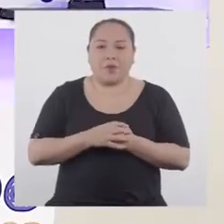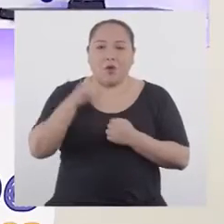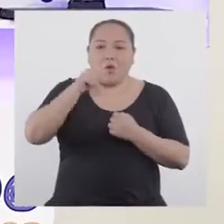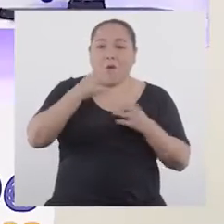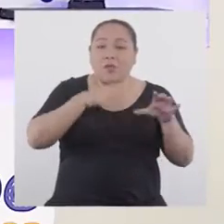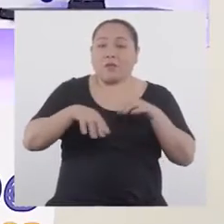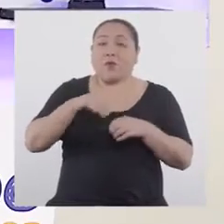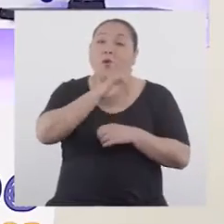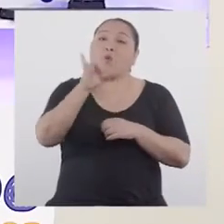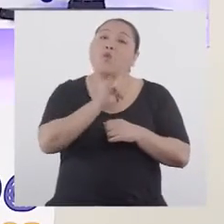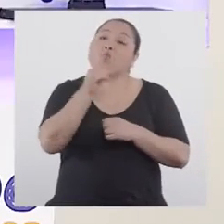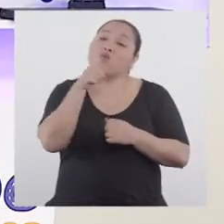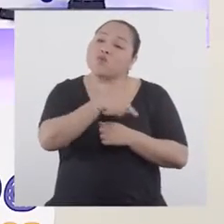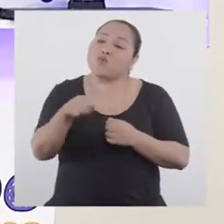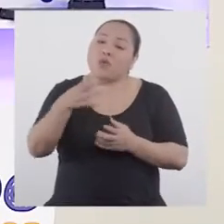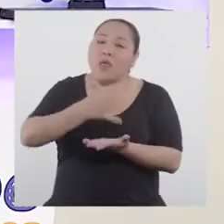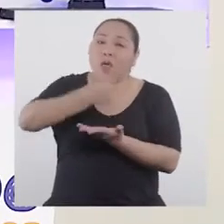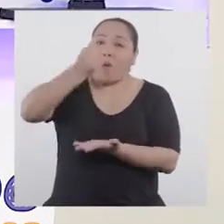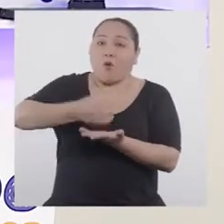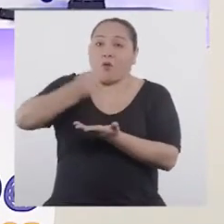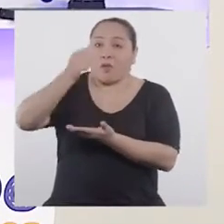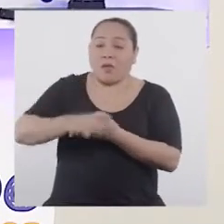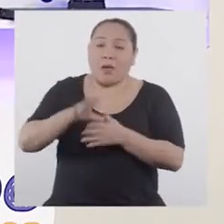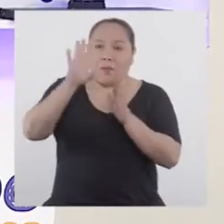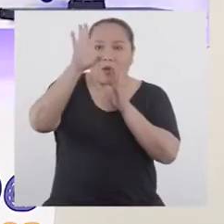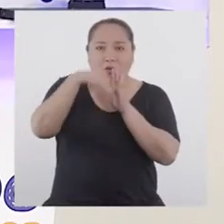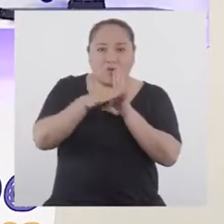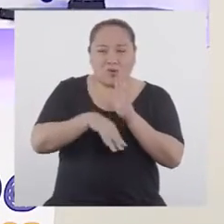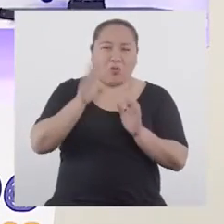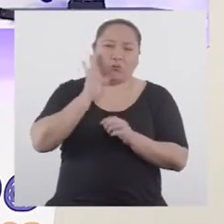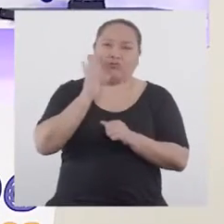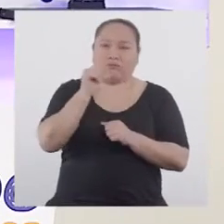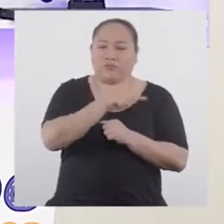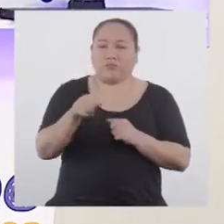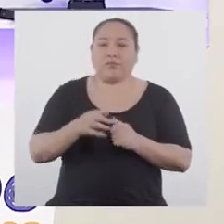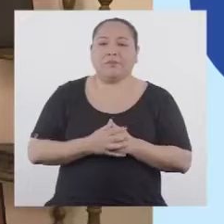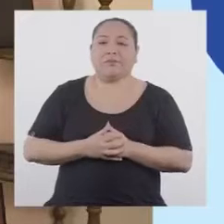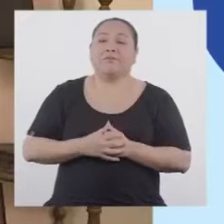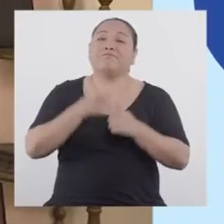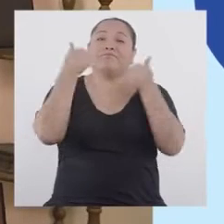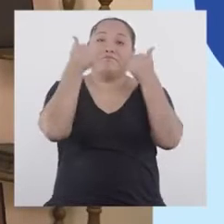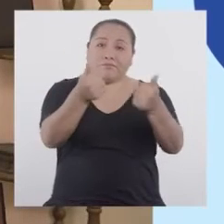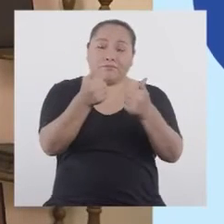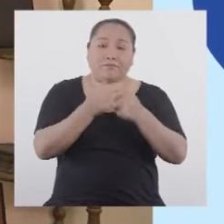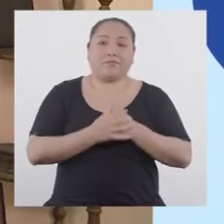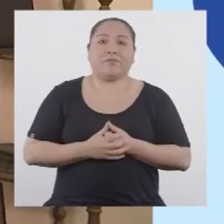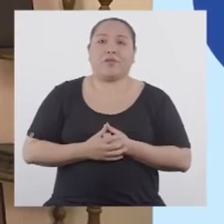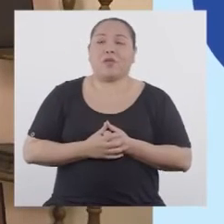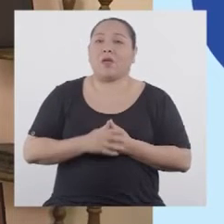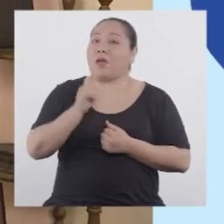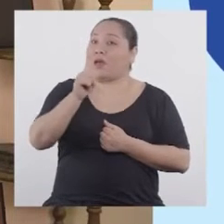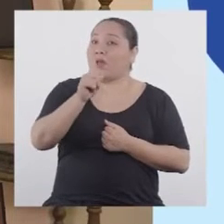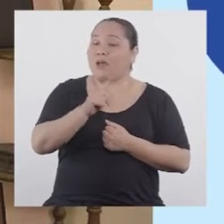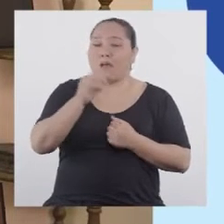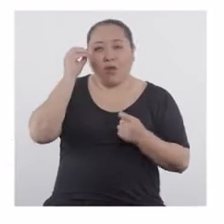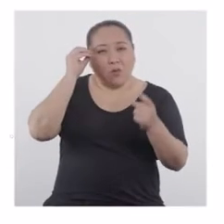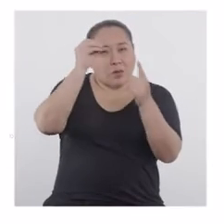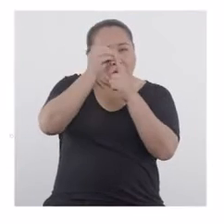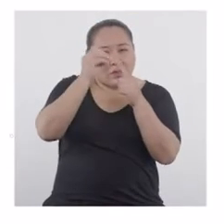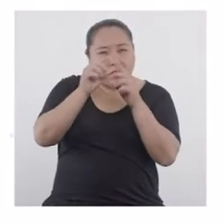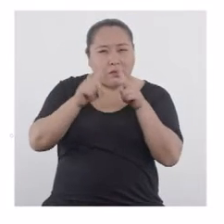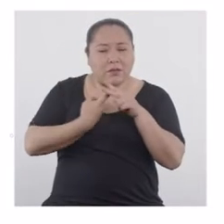Con realizar un uso utilitario de las botellas de plástico para reducir la contaminación. Bien, ojo que el